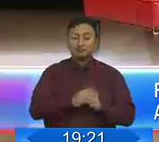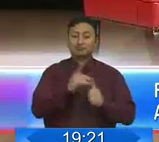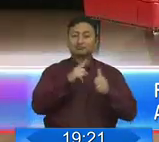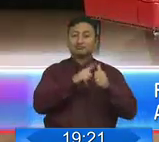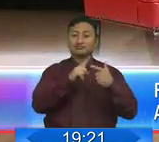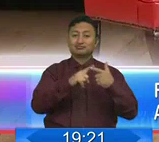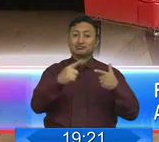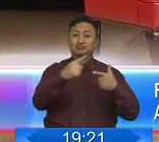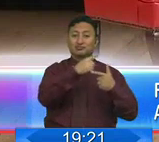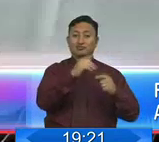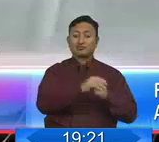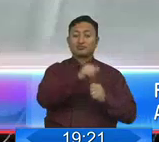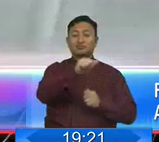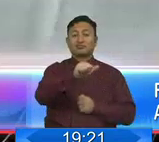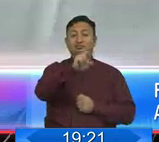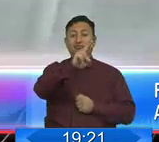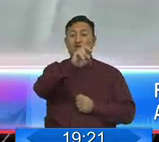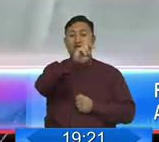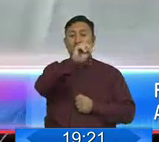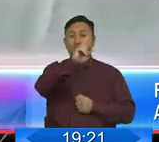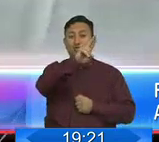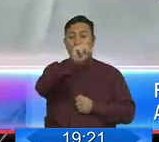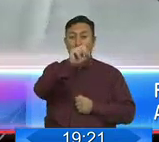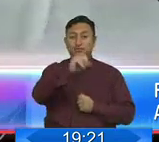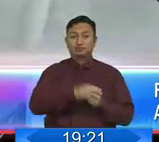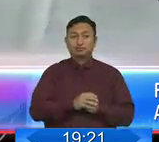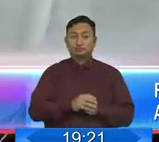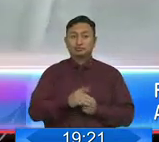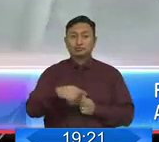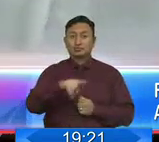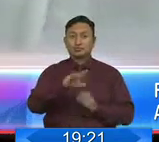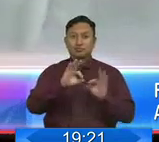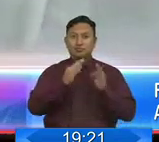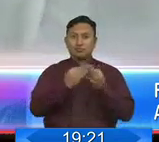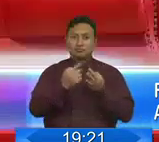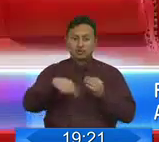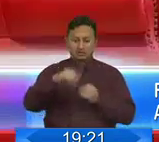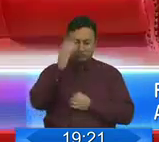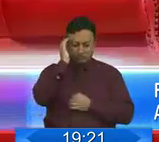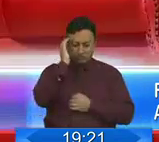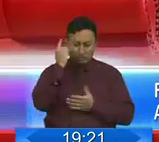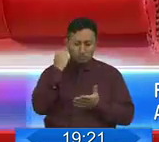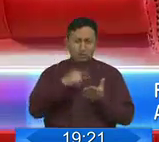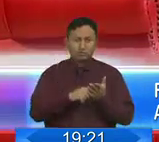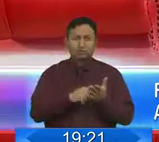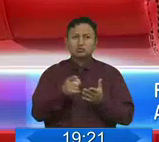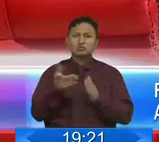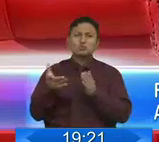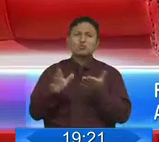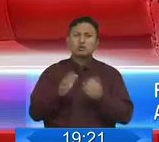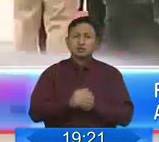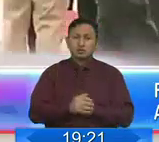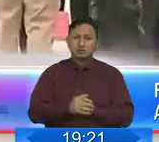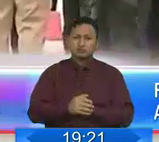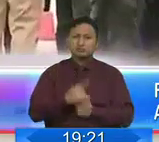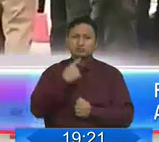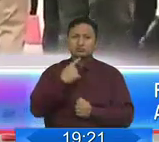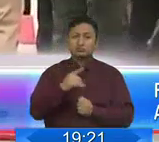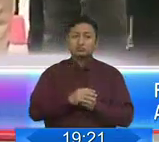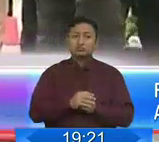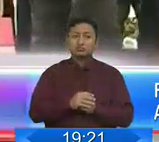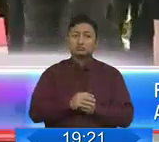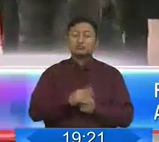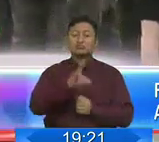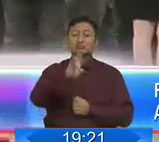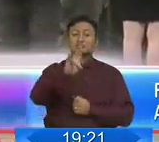Belén Arroyo, quienes revelan datos que inquietan a sus familiares, como por ejemplo la fecha de su muerte, señalando que habría sido el